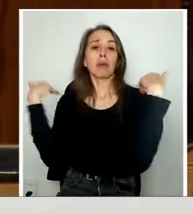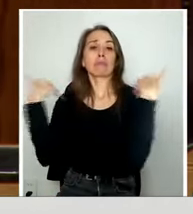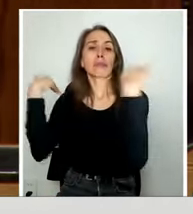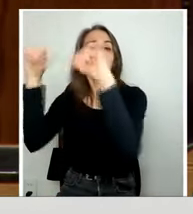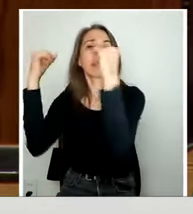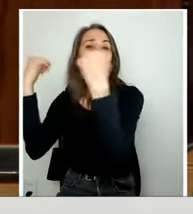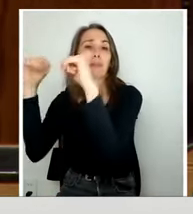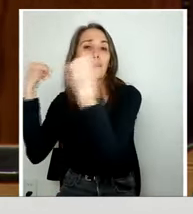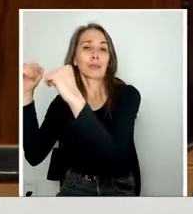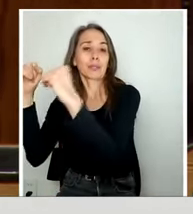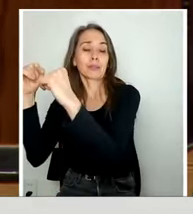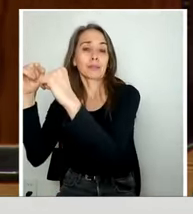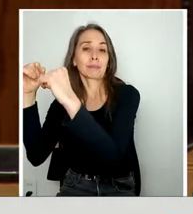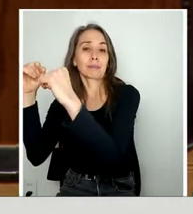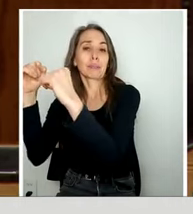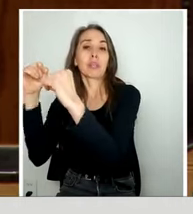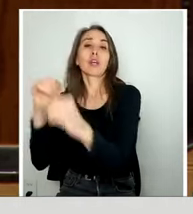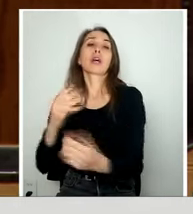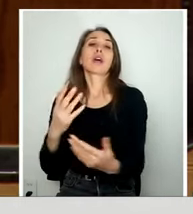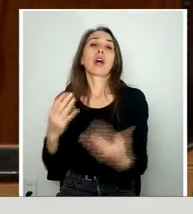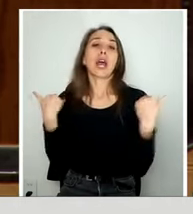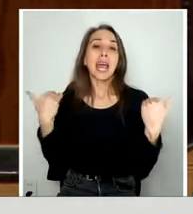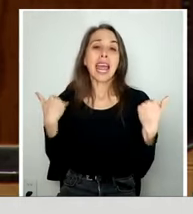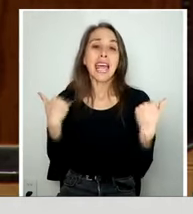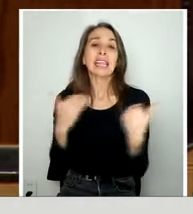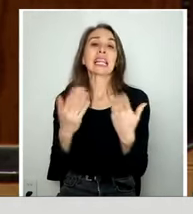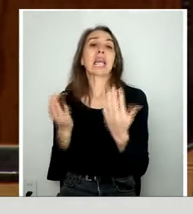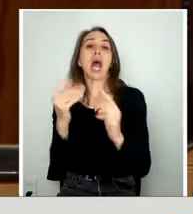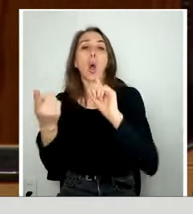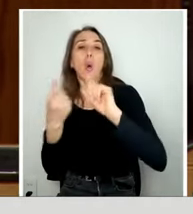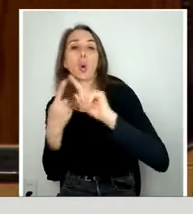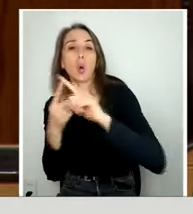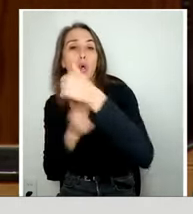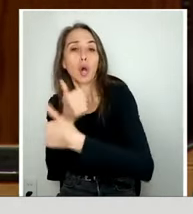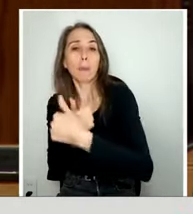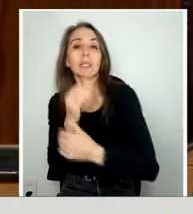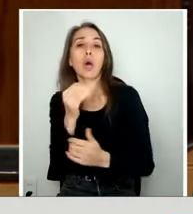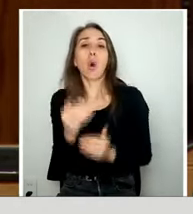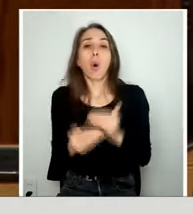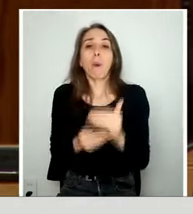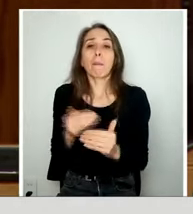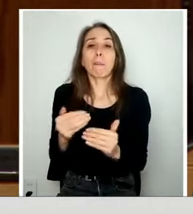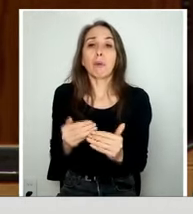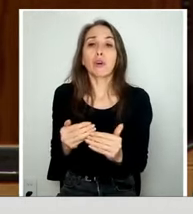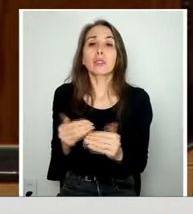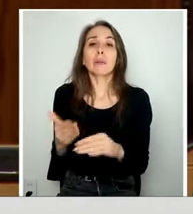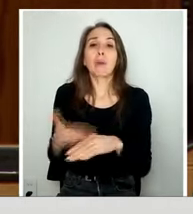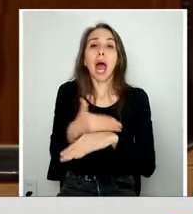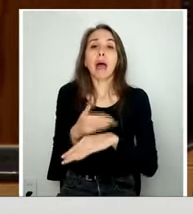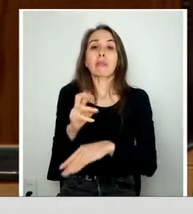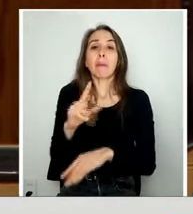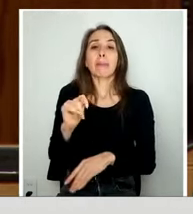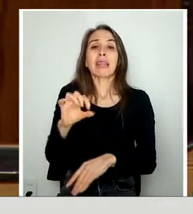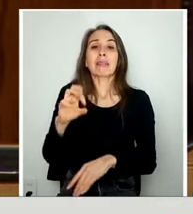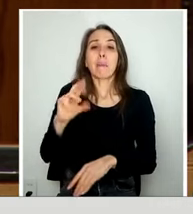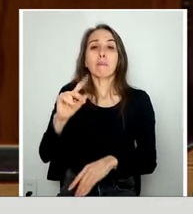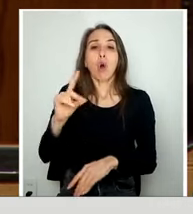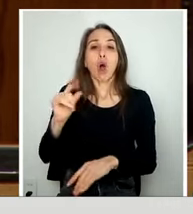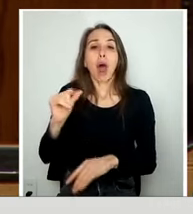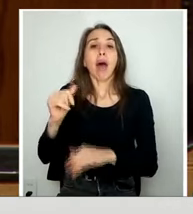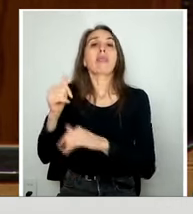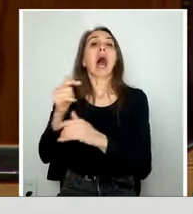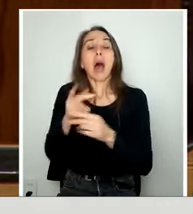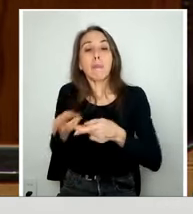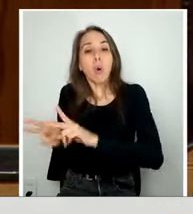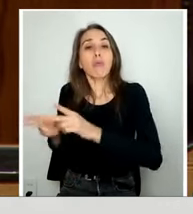deportiva sea entrenamiento sea competencia sea procesos de pretemporada etcétera requerimos para que